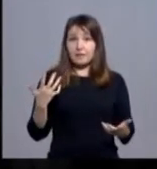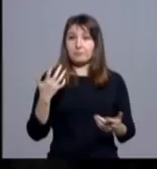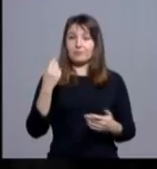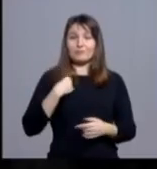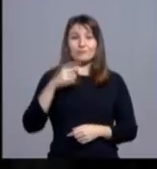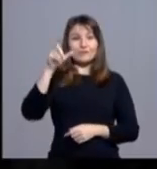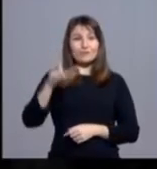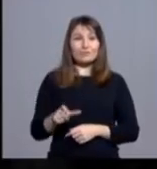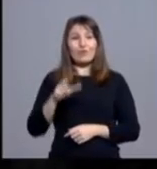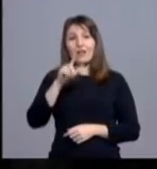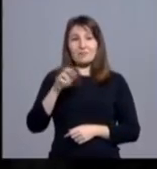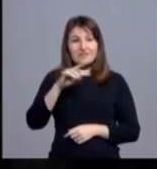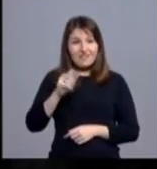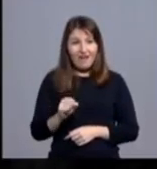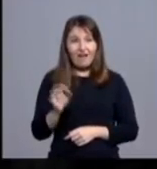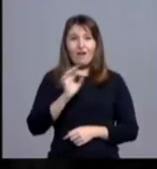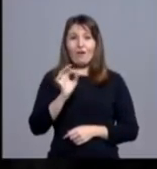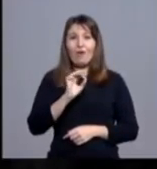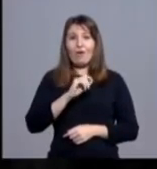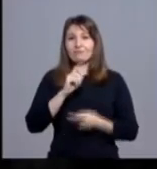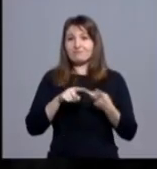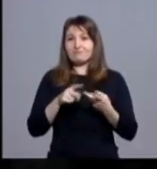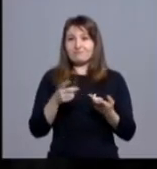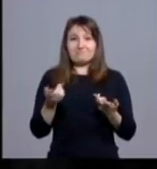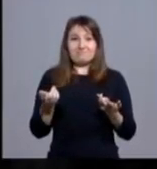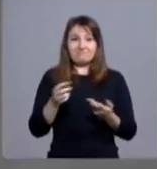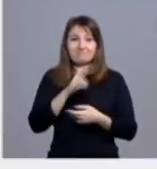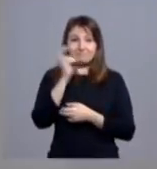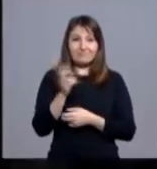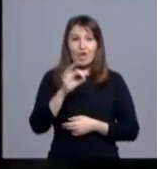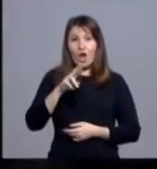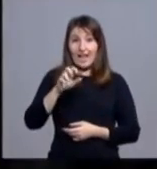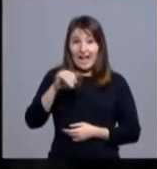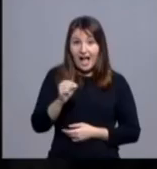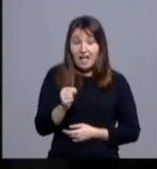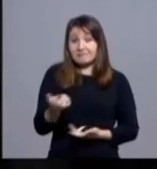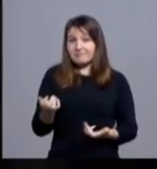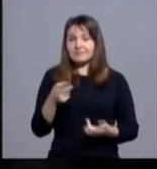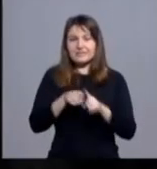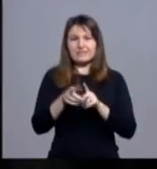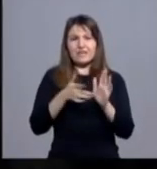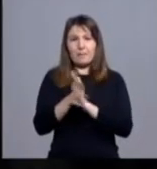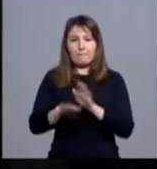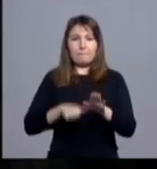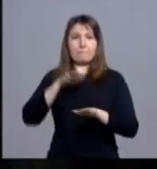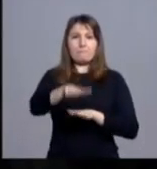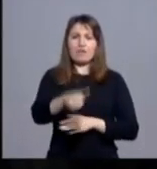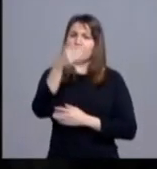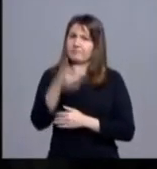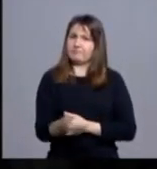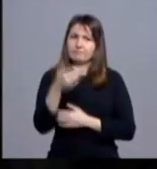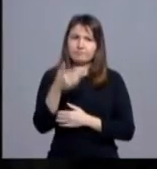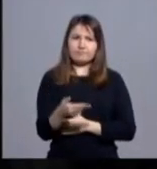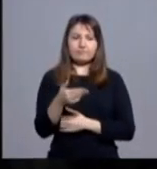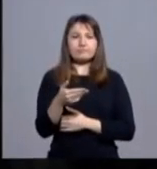propio Landerino Lavilla, como estaba pues en fin Marcelino Oreja. Significó un paso trascendental el